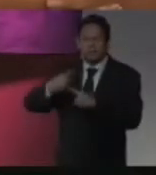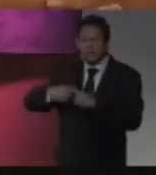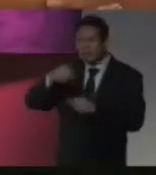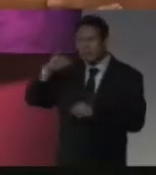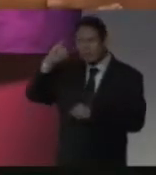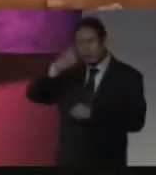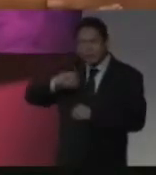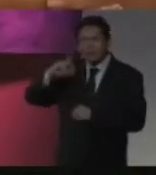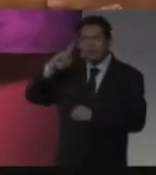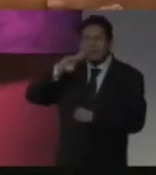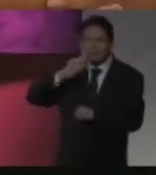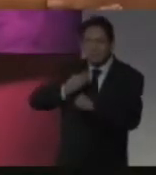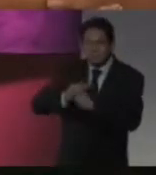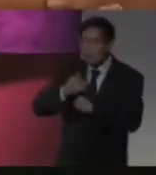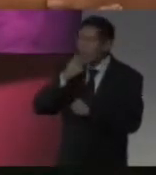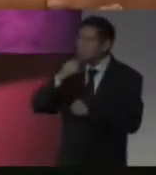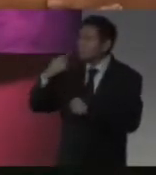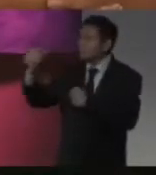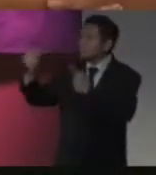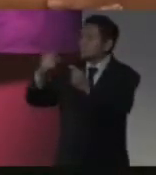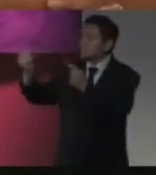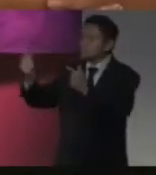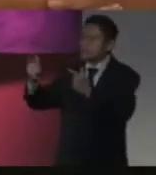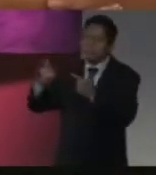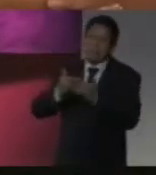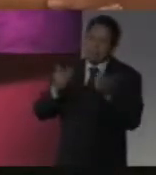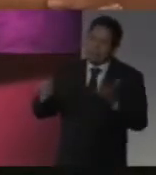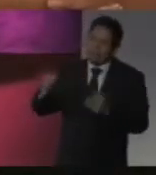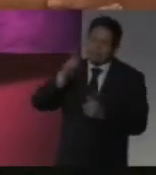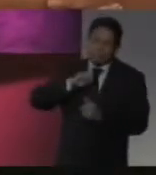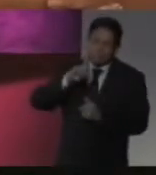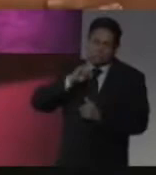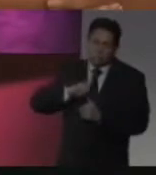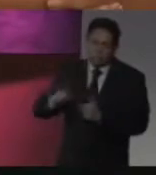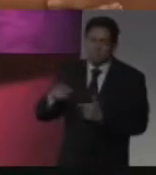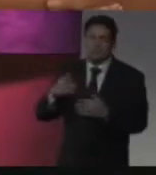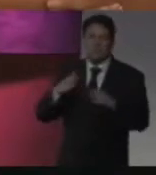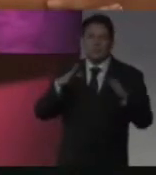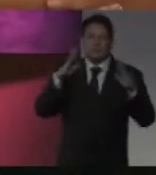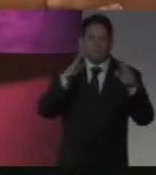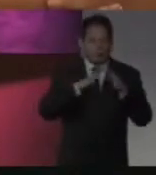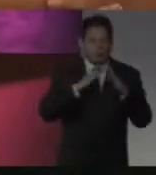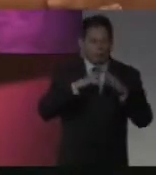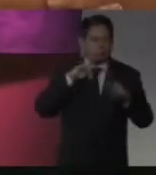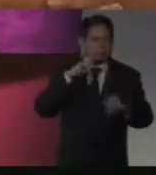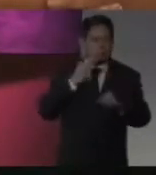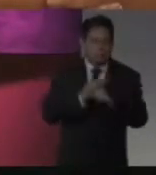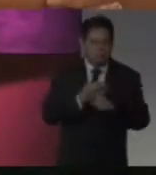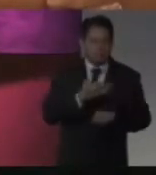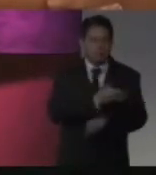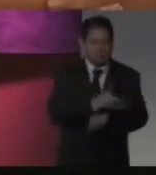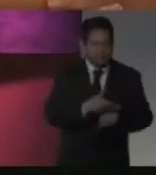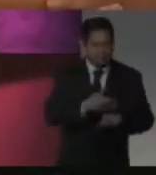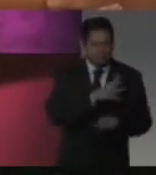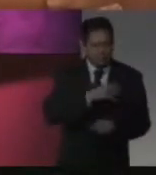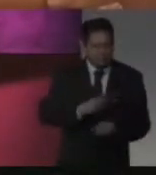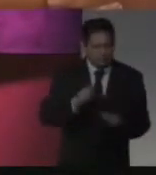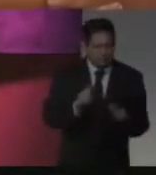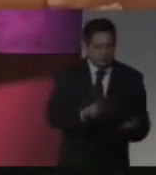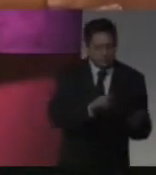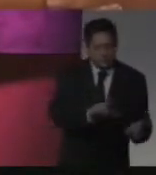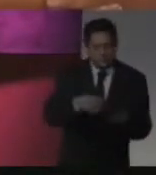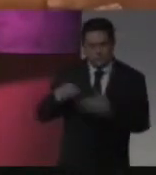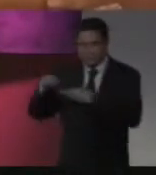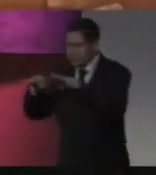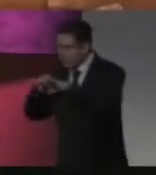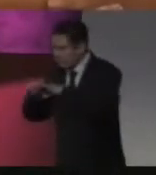tienen que resolver ellas la sostenibilidad de la familia, pues trabajan haciendo